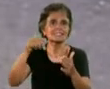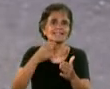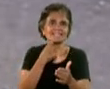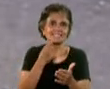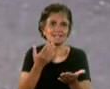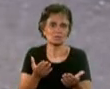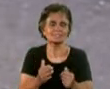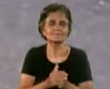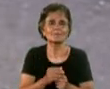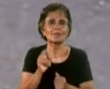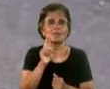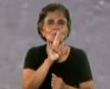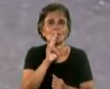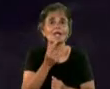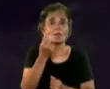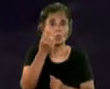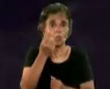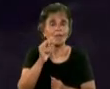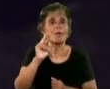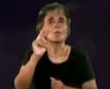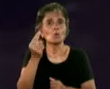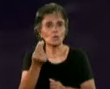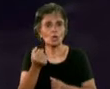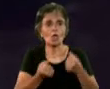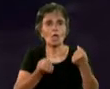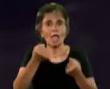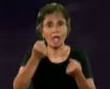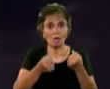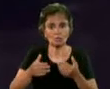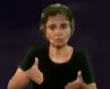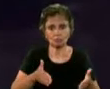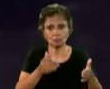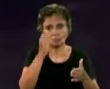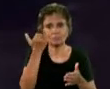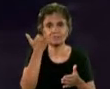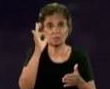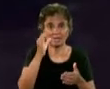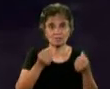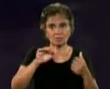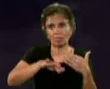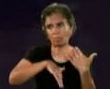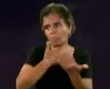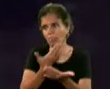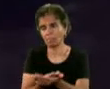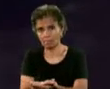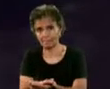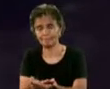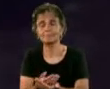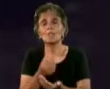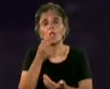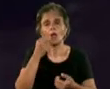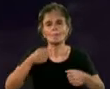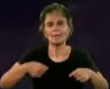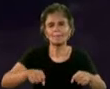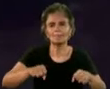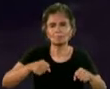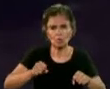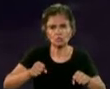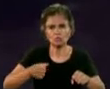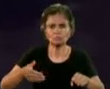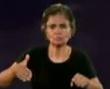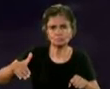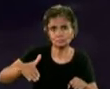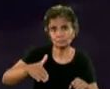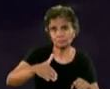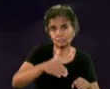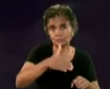Una mujer murió cuando el auto en el que viajaba volcó en la autopista 25 de mayo. Un motociclista falleció en la colectora que sube desde